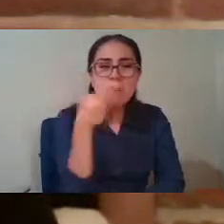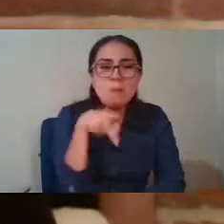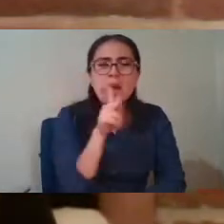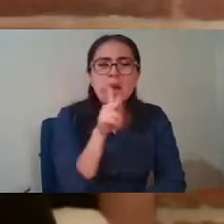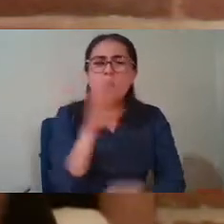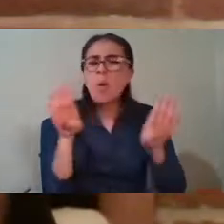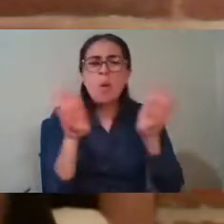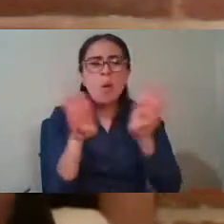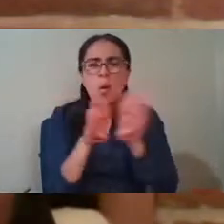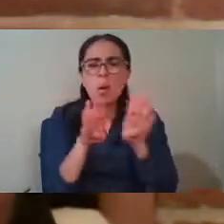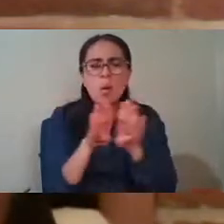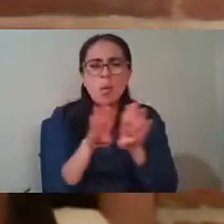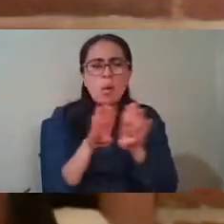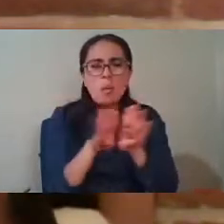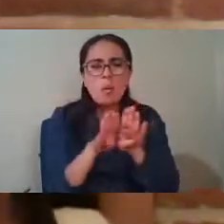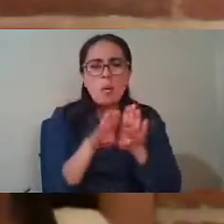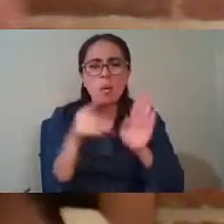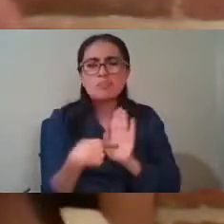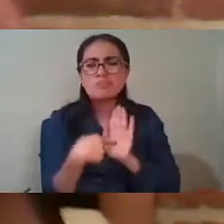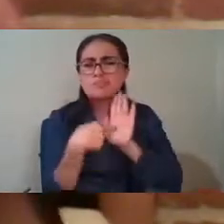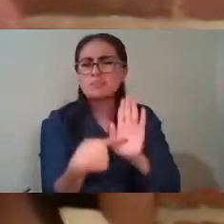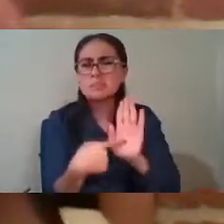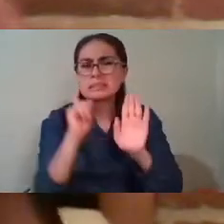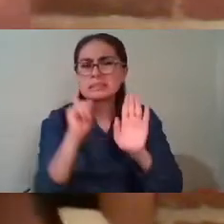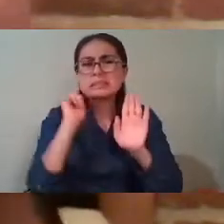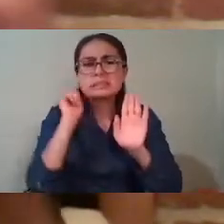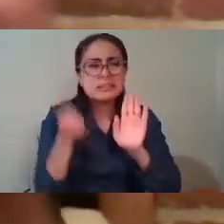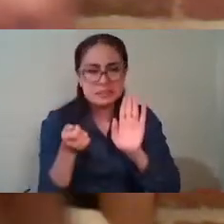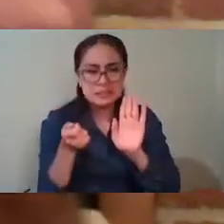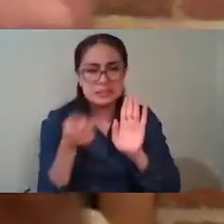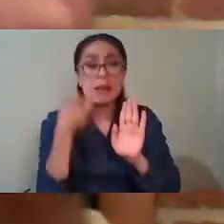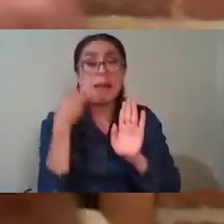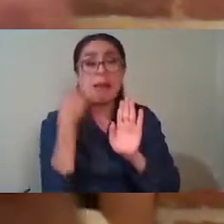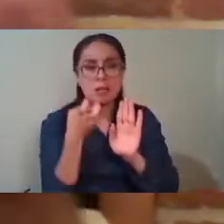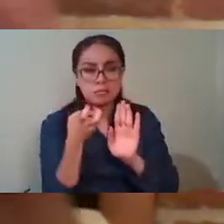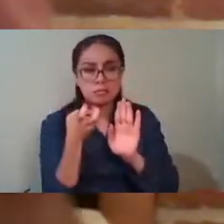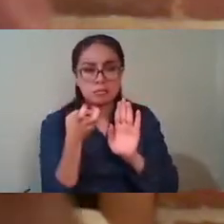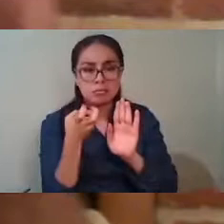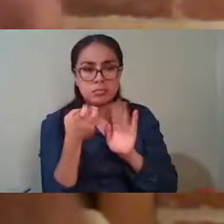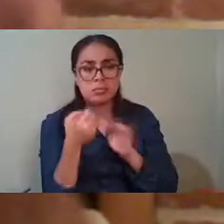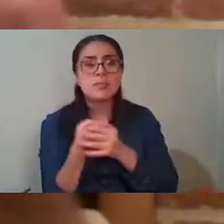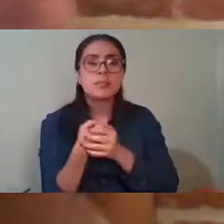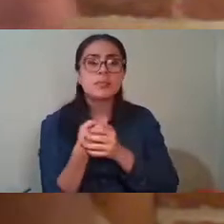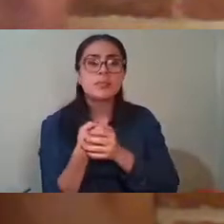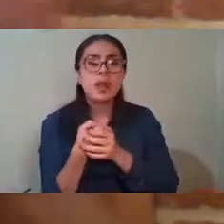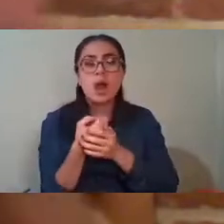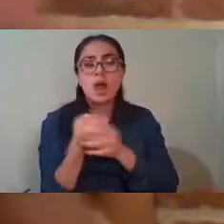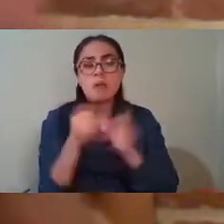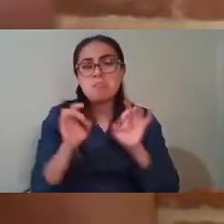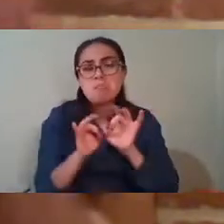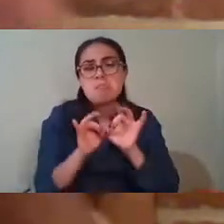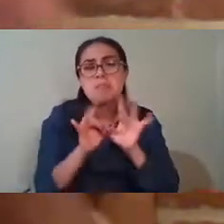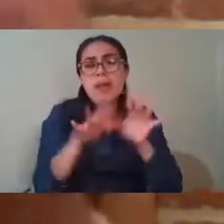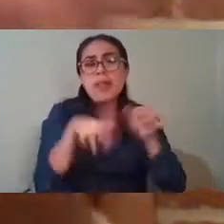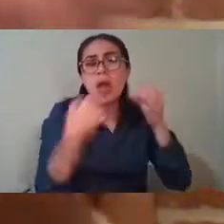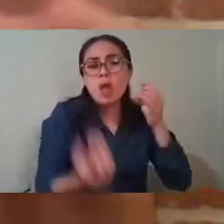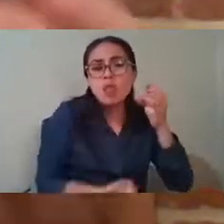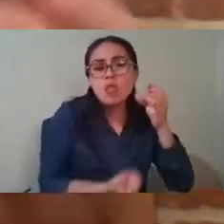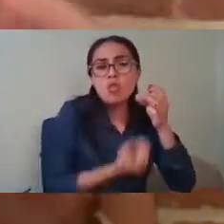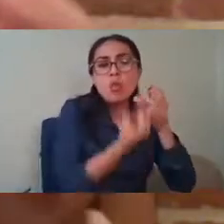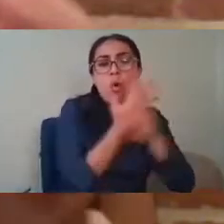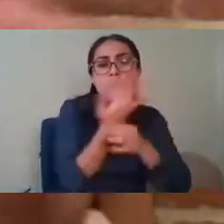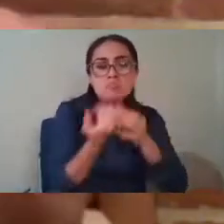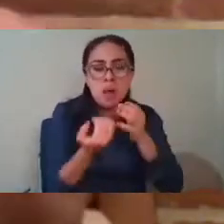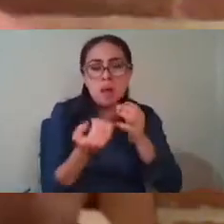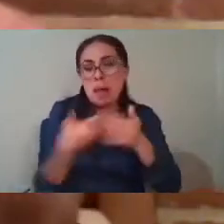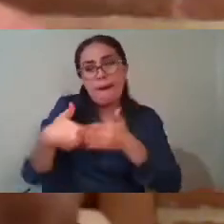reinterpretando las metáforas en mecanismos que construyen nuevos, viejos sentidos. Digo nuevos porque